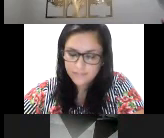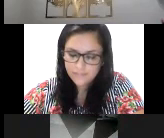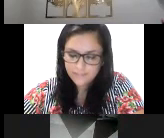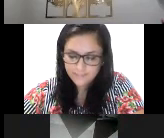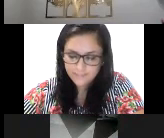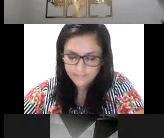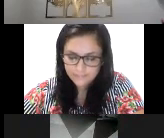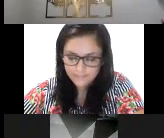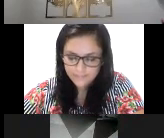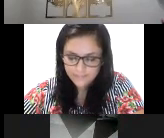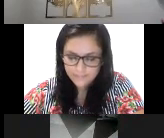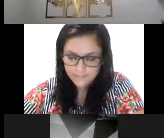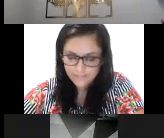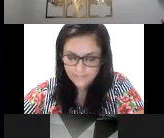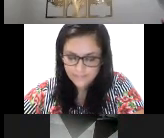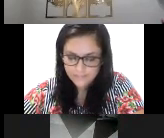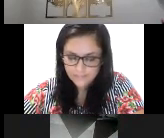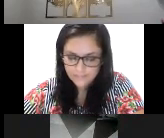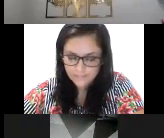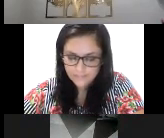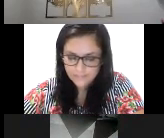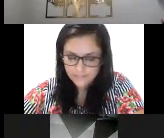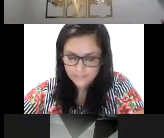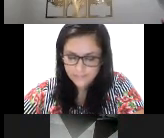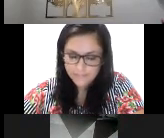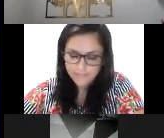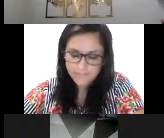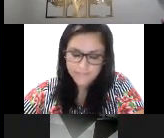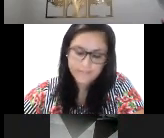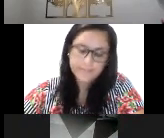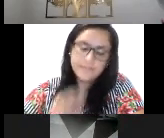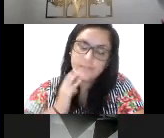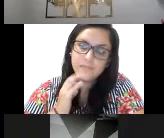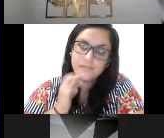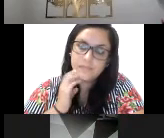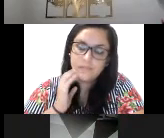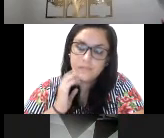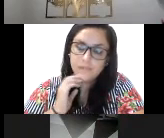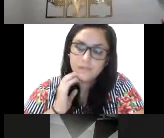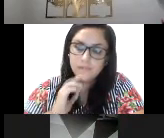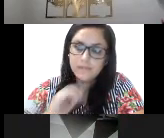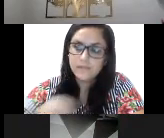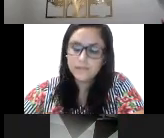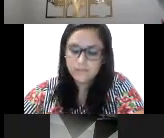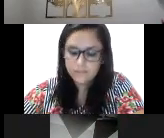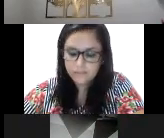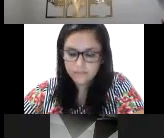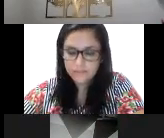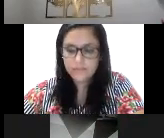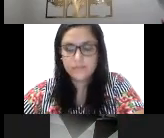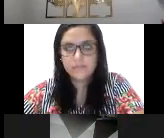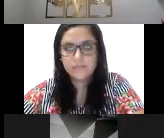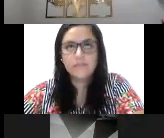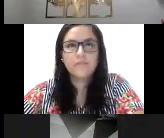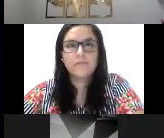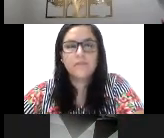importante considerar de que el aspecto respiratorio va de la par con la forma como evoluciona este virus, ya que sabemos nosotros que a nivel de lo